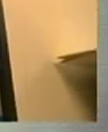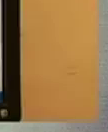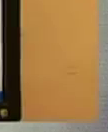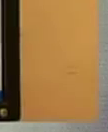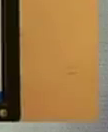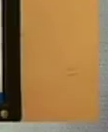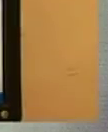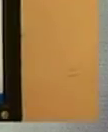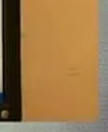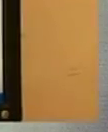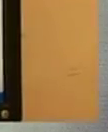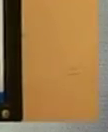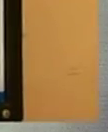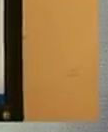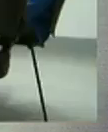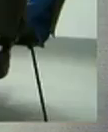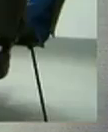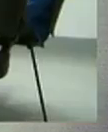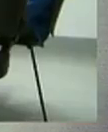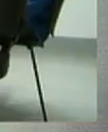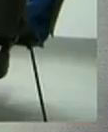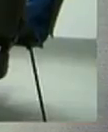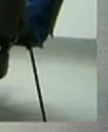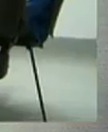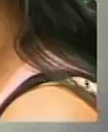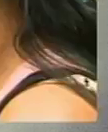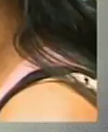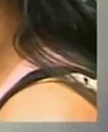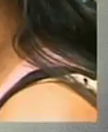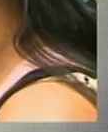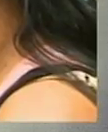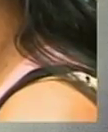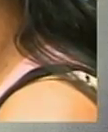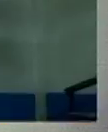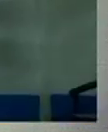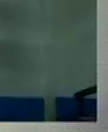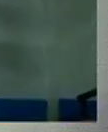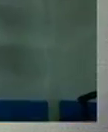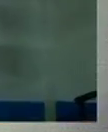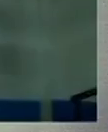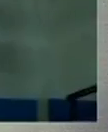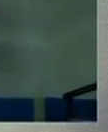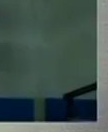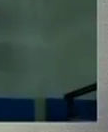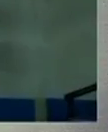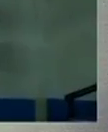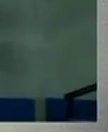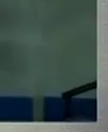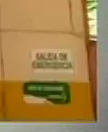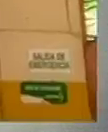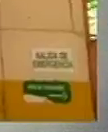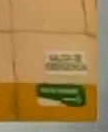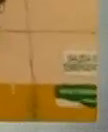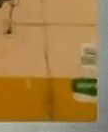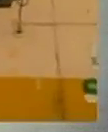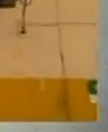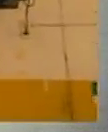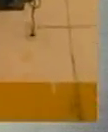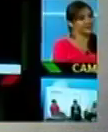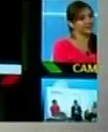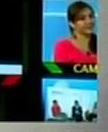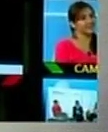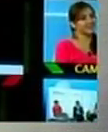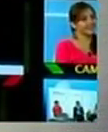atendidas, analizadas y estudiadas con el objetivo principal de brindarle una respuesta oportuna, coherente y pertinente frente a sus